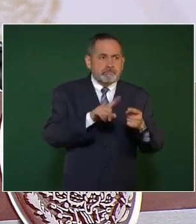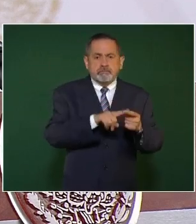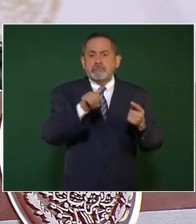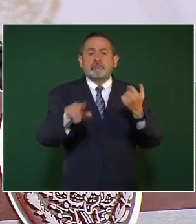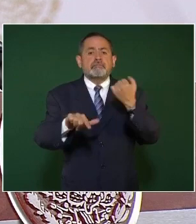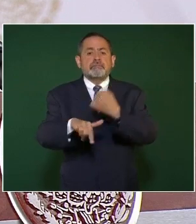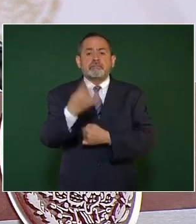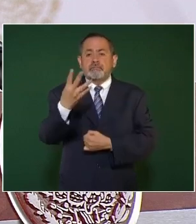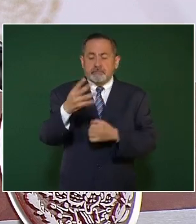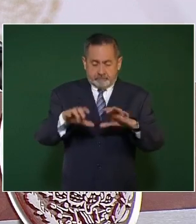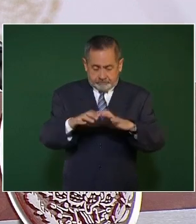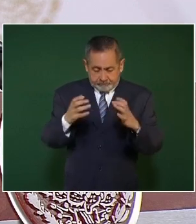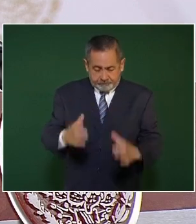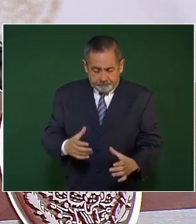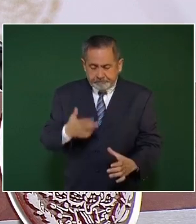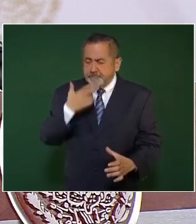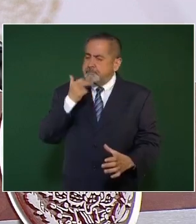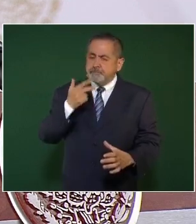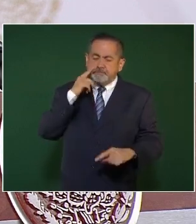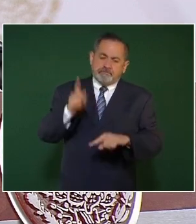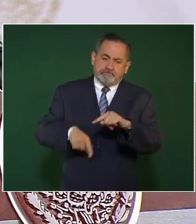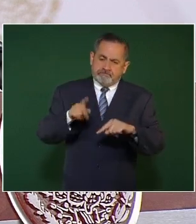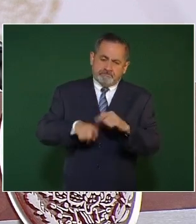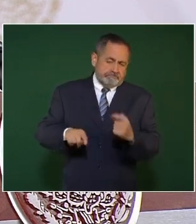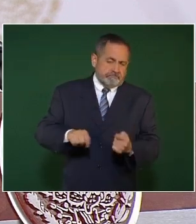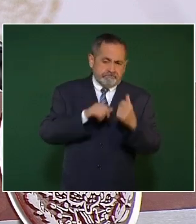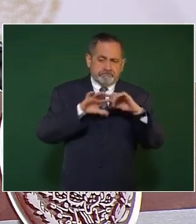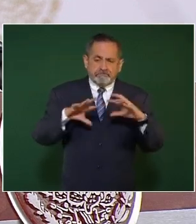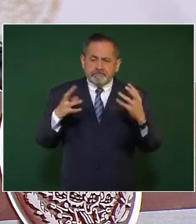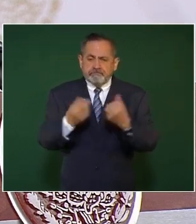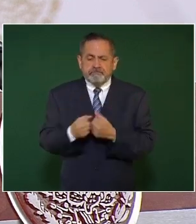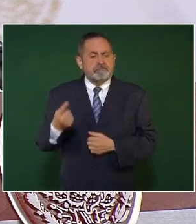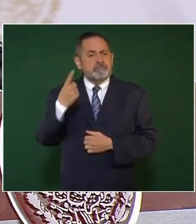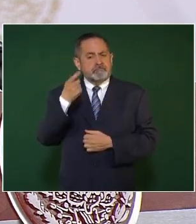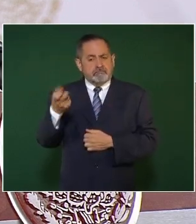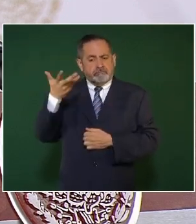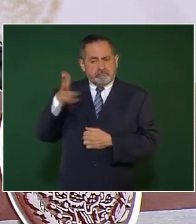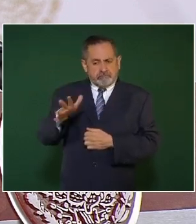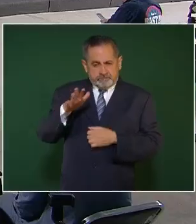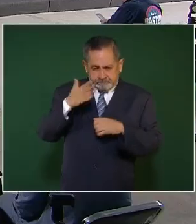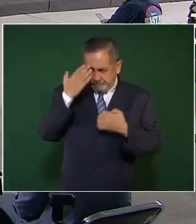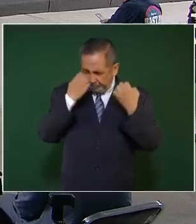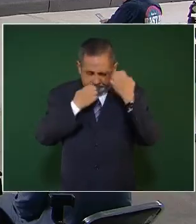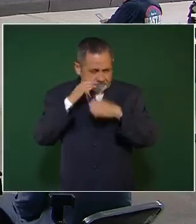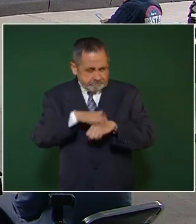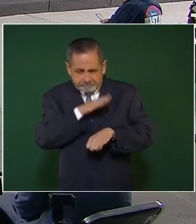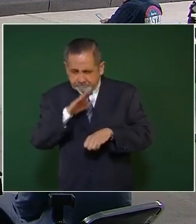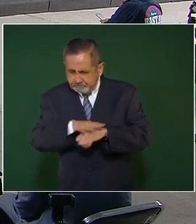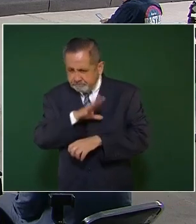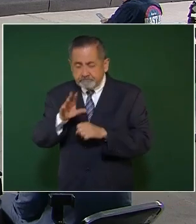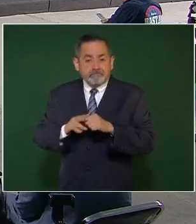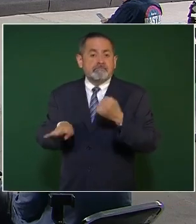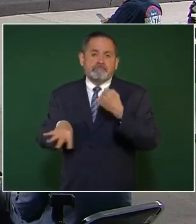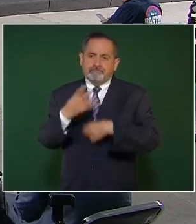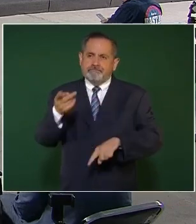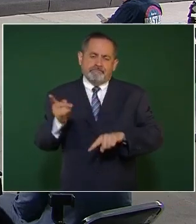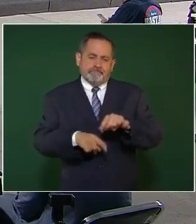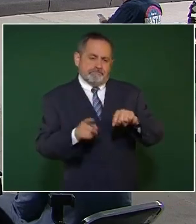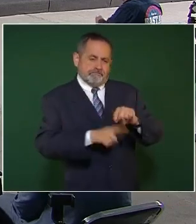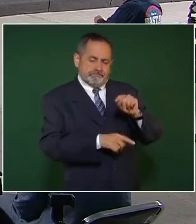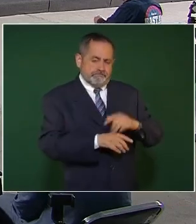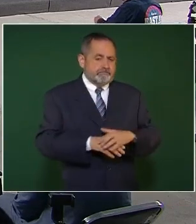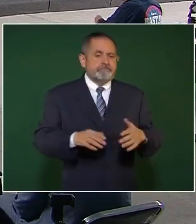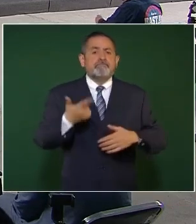lotes que fueron a su vez retirados, de un total de 110 revisados. Esto en cuanto al tema del gas